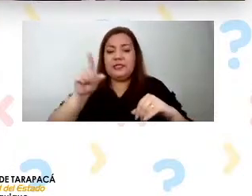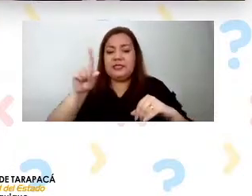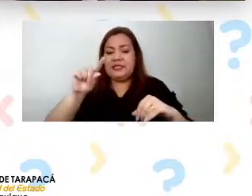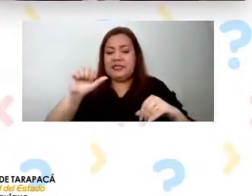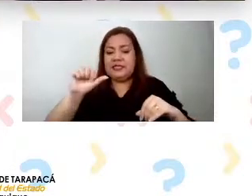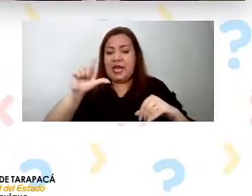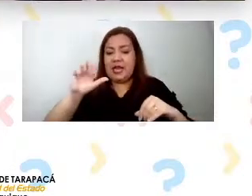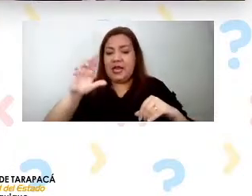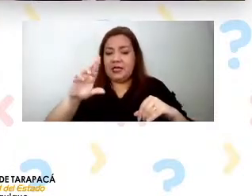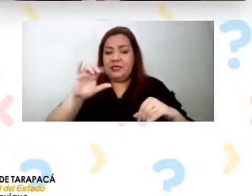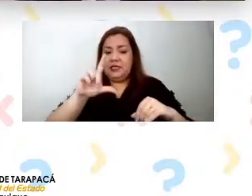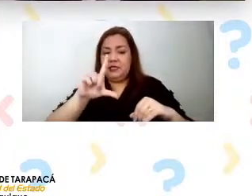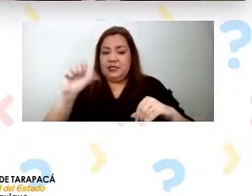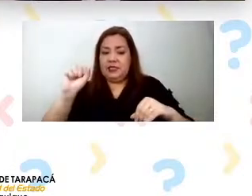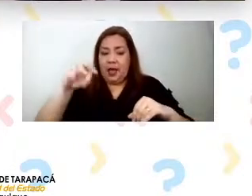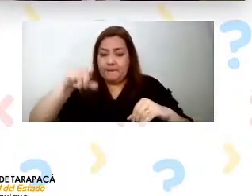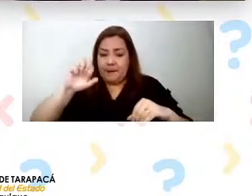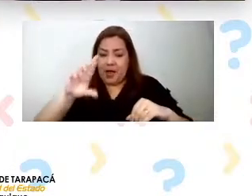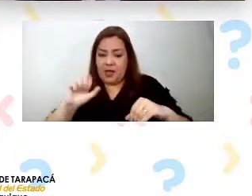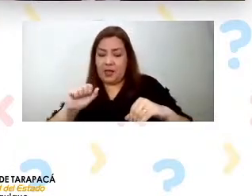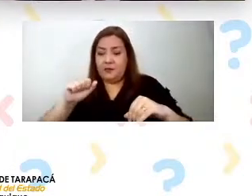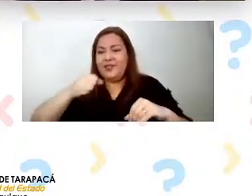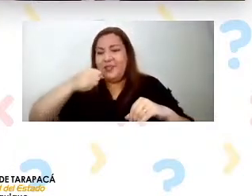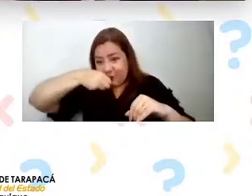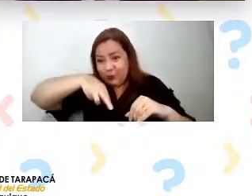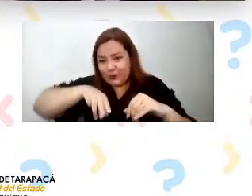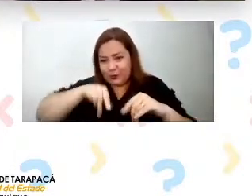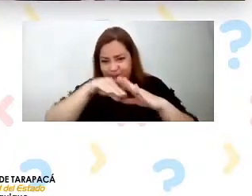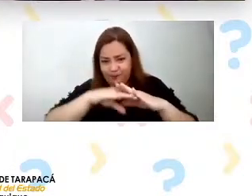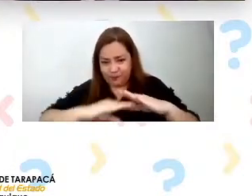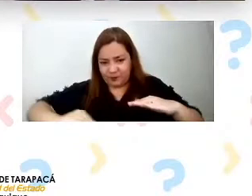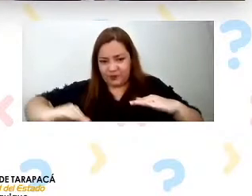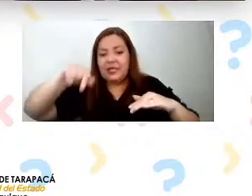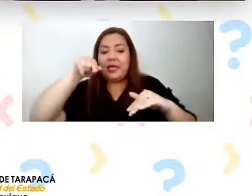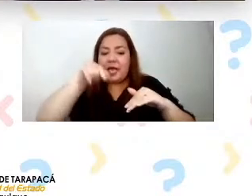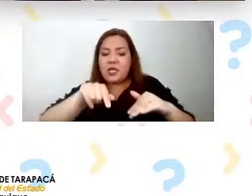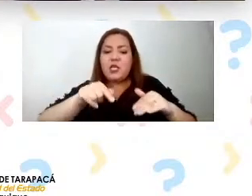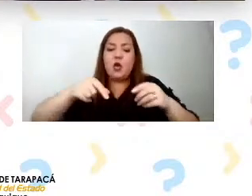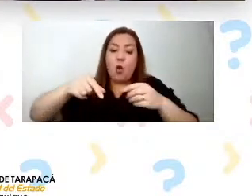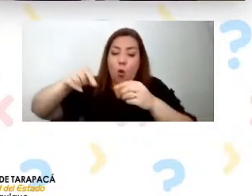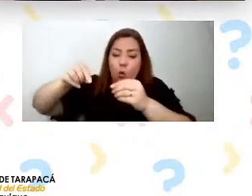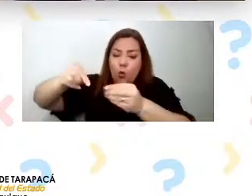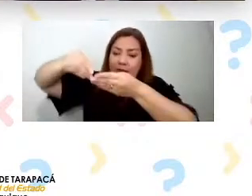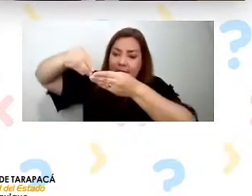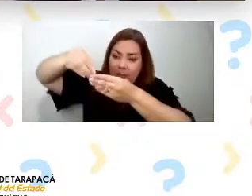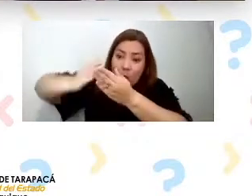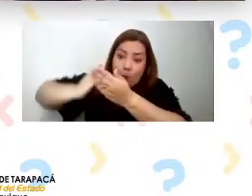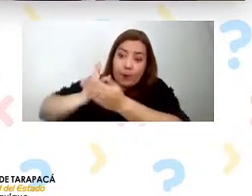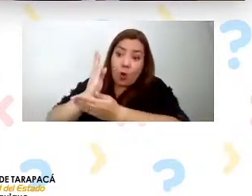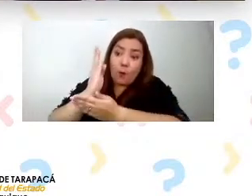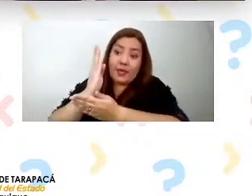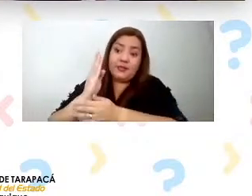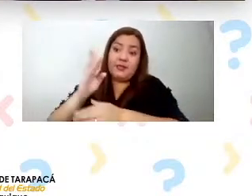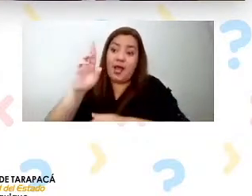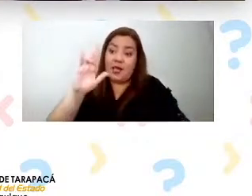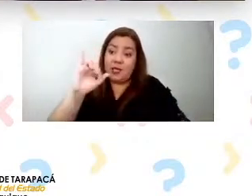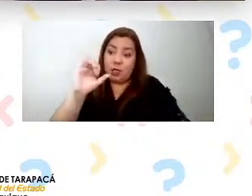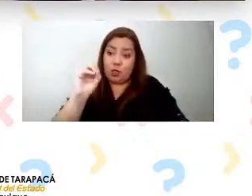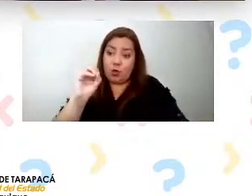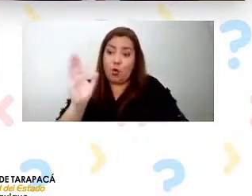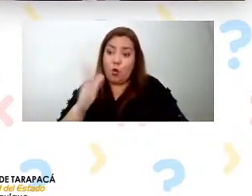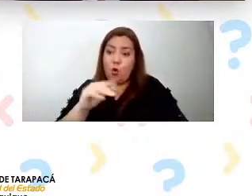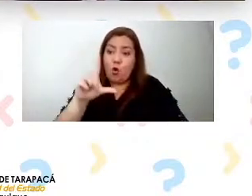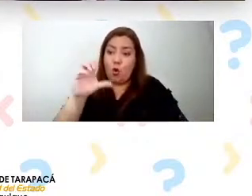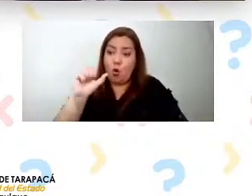río Loa, y es porque ocurre entonces el nacimiento del río Loa, que ustedes saben efectivamente que cruza,